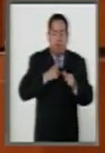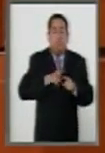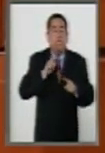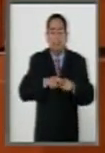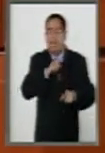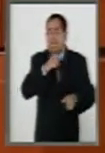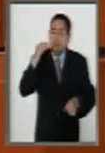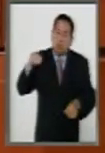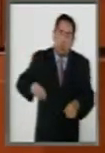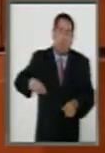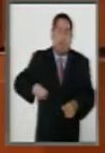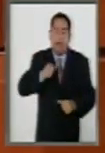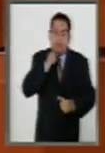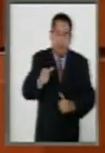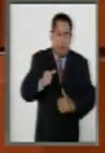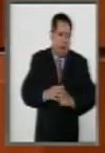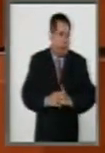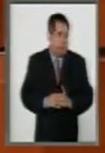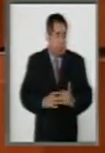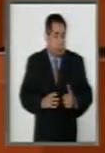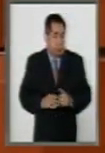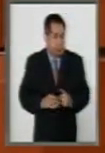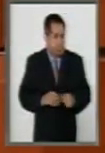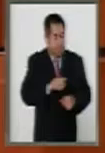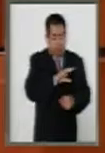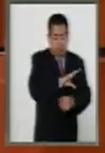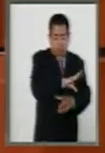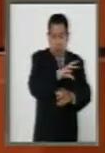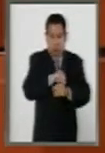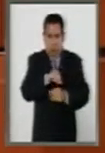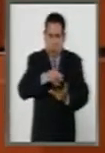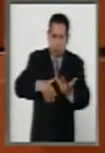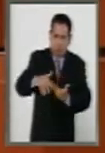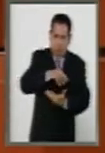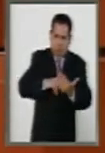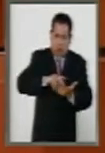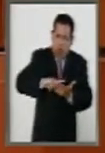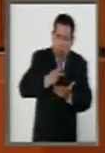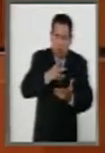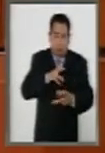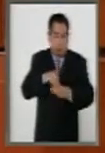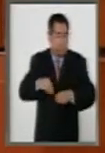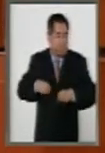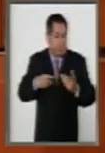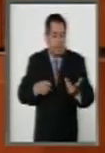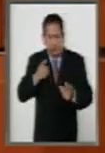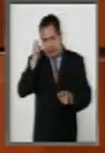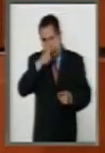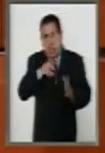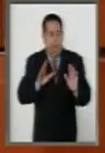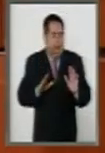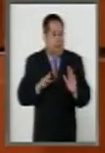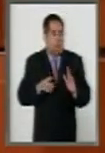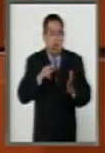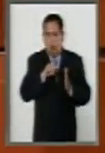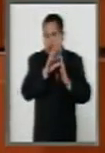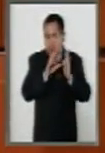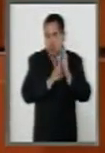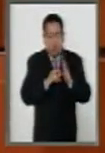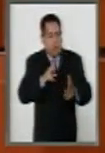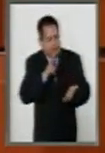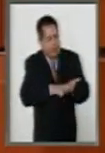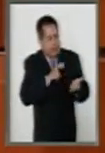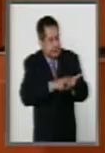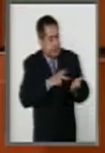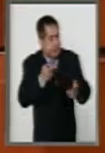inocencia. A pesar de que la reinserción social del sentenciado es un criterio fundamental del mandato constitucional de nuestro